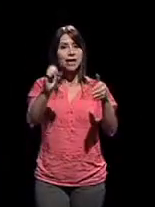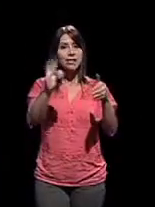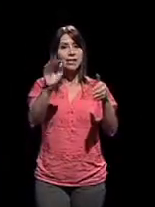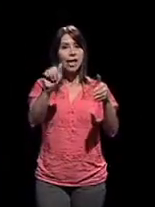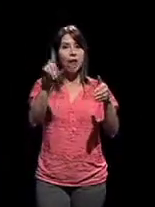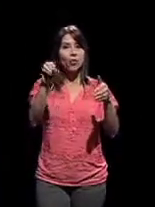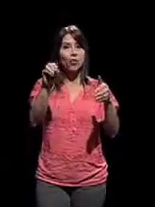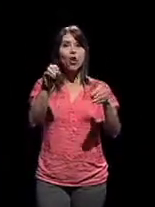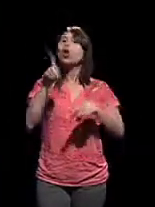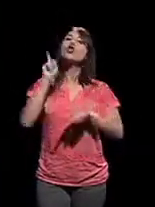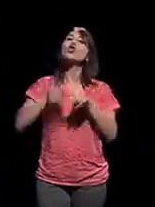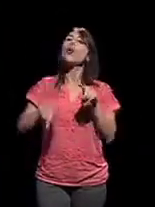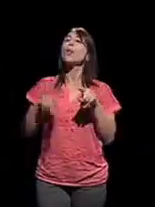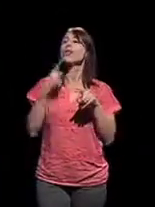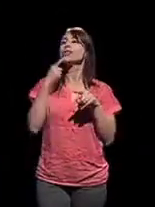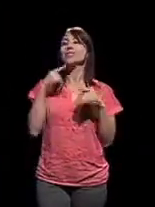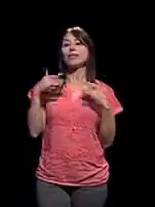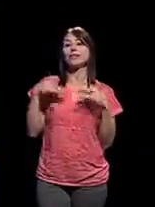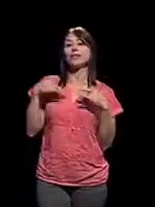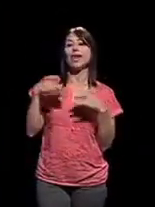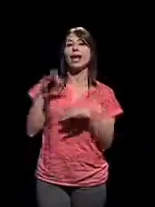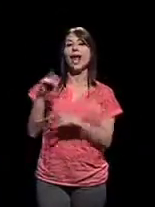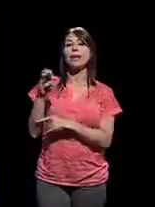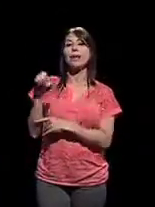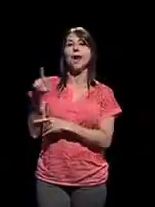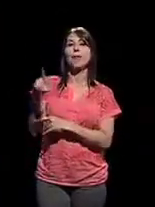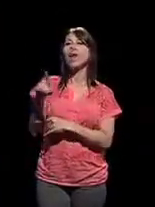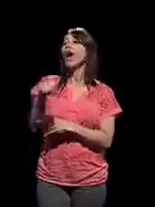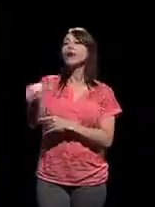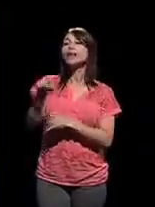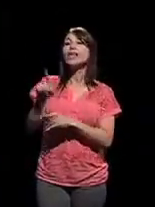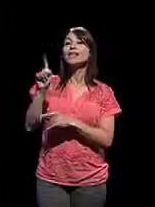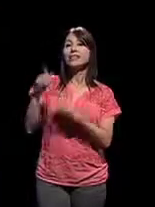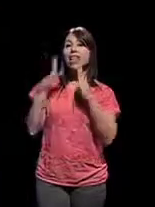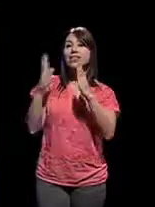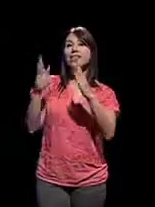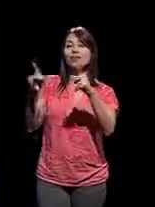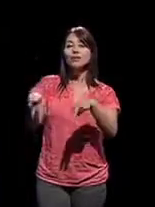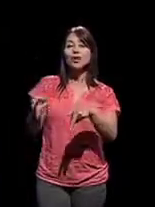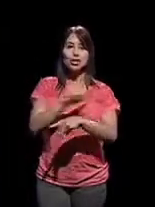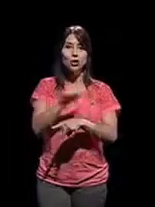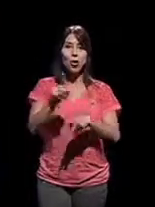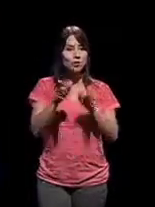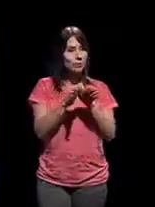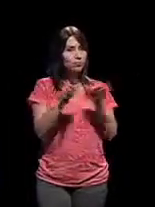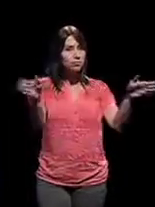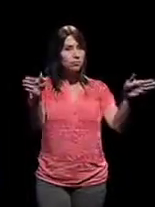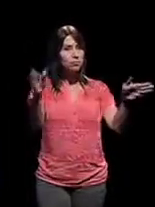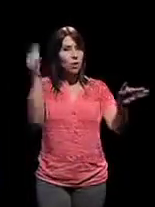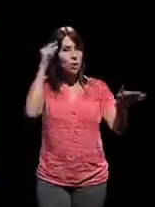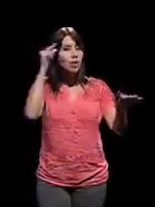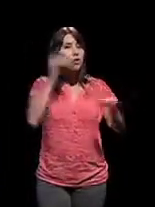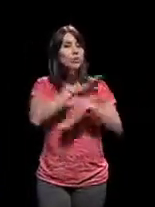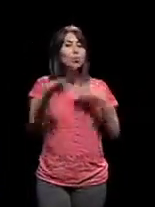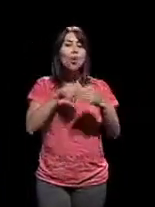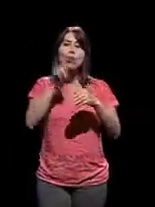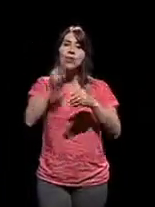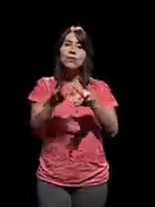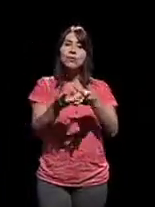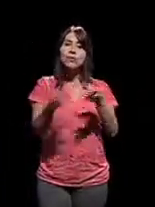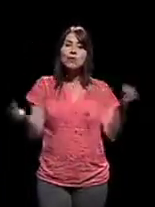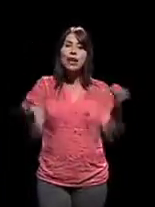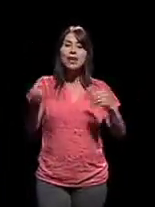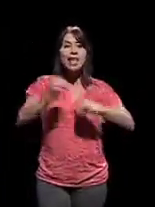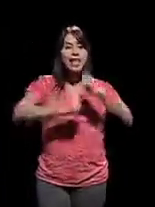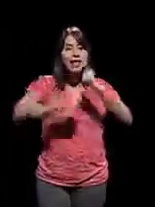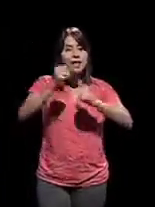Estado. No podemos seguir diciéndole a los CAIPADs, a las ONGs que tienen un CAIPAD, que atiendan ellos a esa población. Es un tema de Estado y por lo tanto el